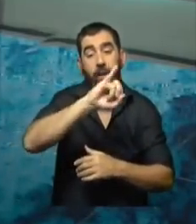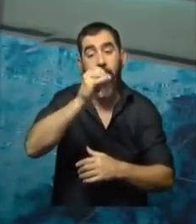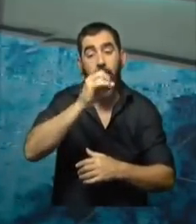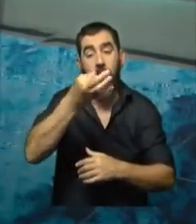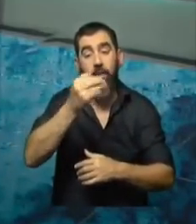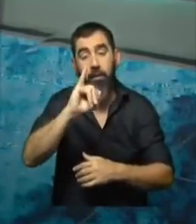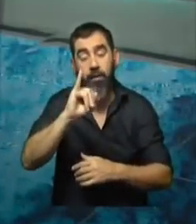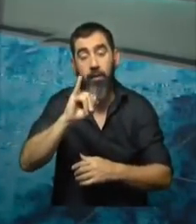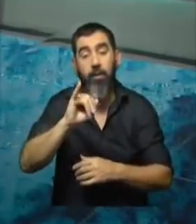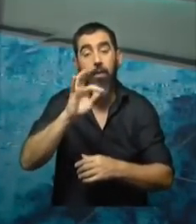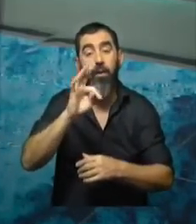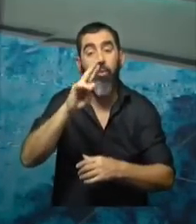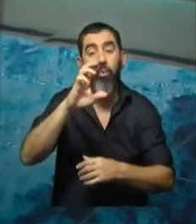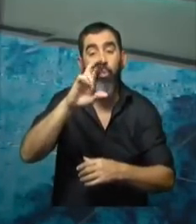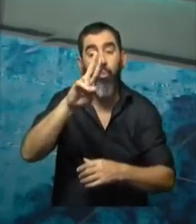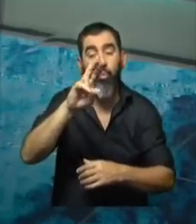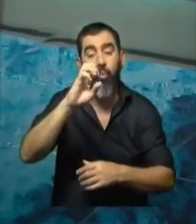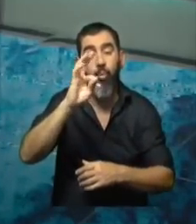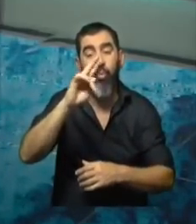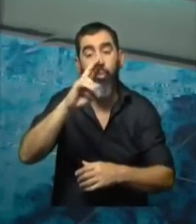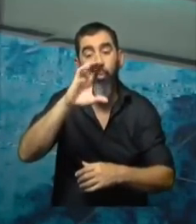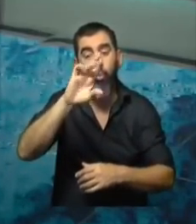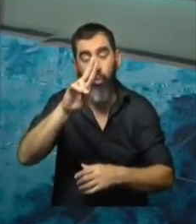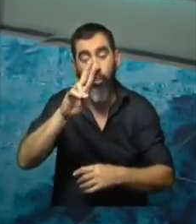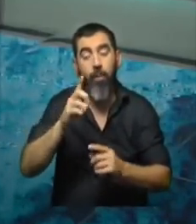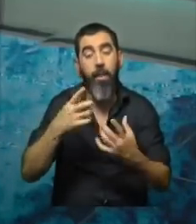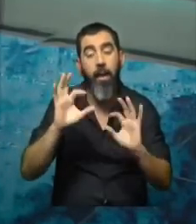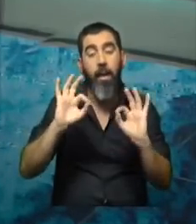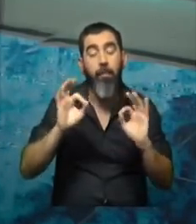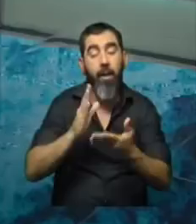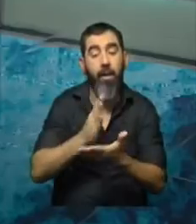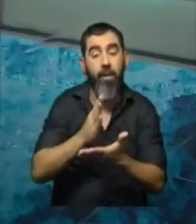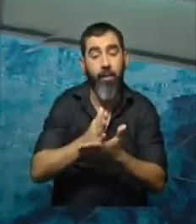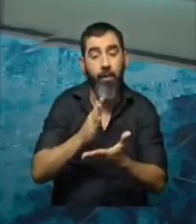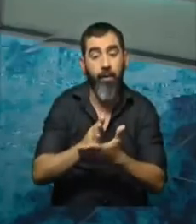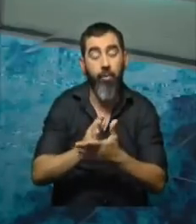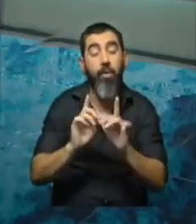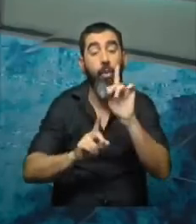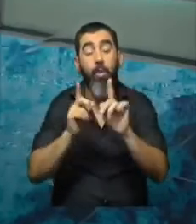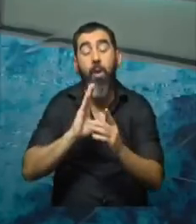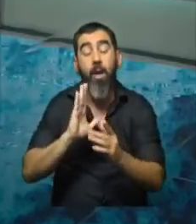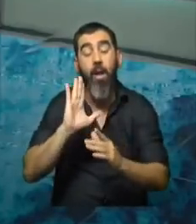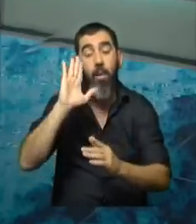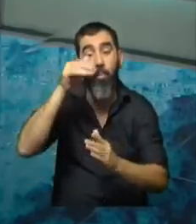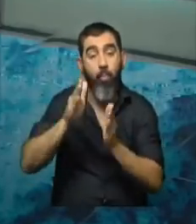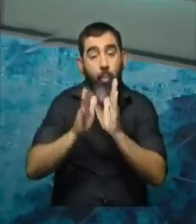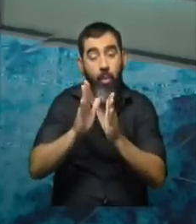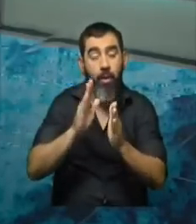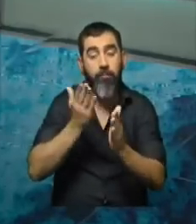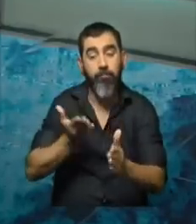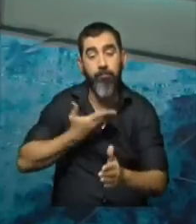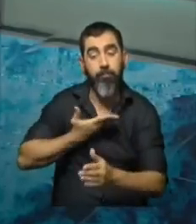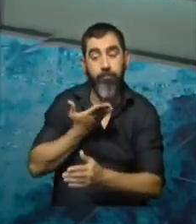la organización Hermandad Pro Derechos, con el patrocinio de la Clínica de Litigio Estratégico de la Universidad de la República, interpusieron